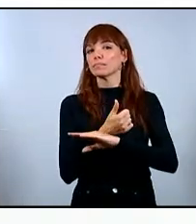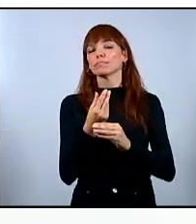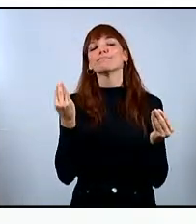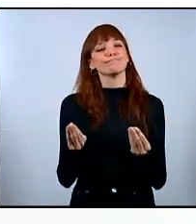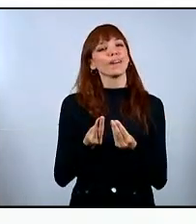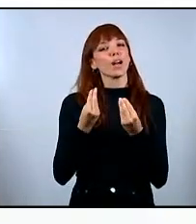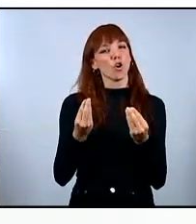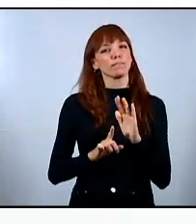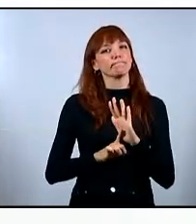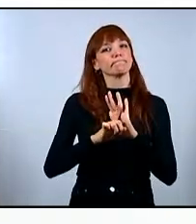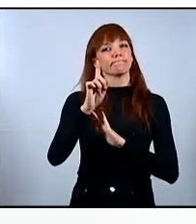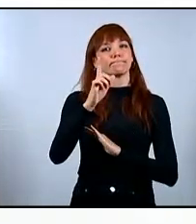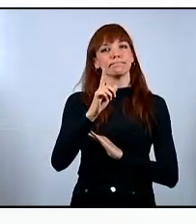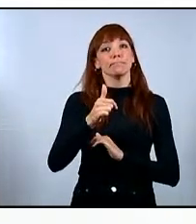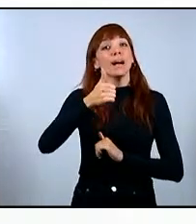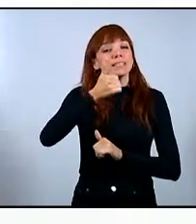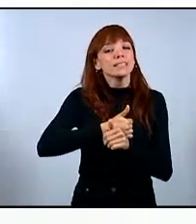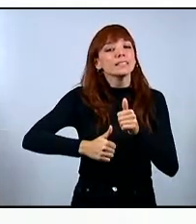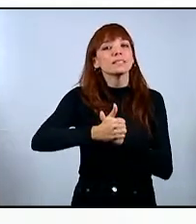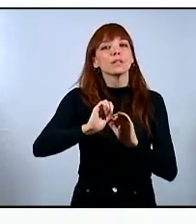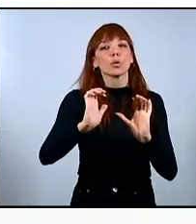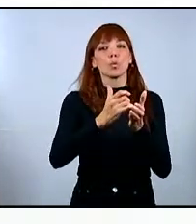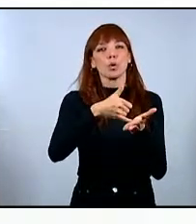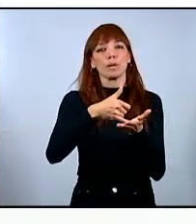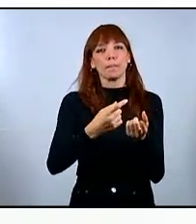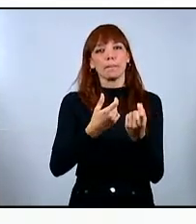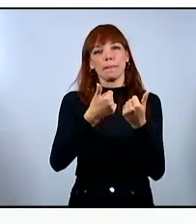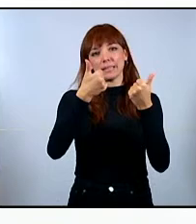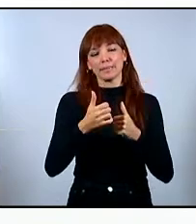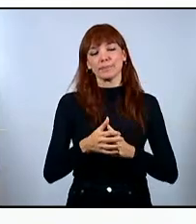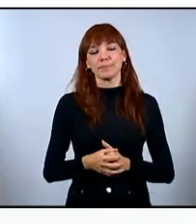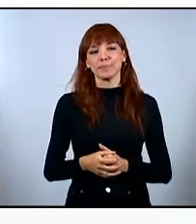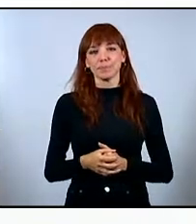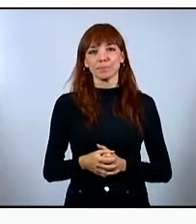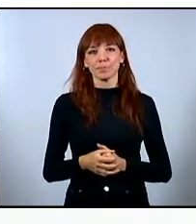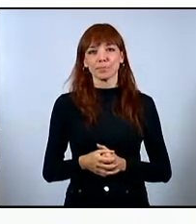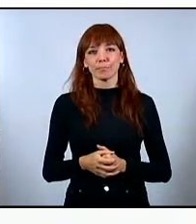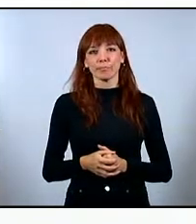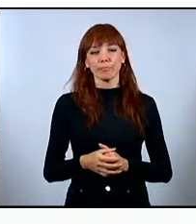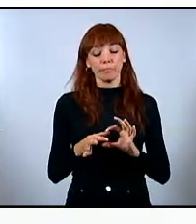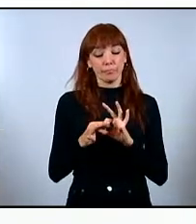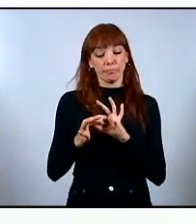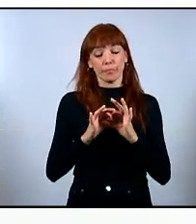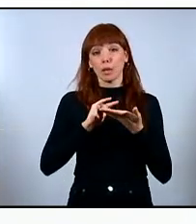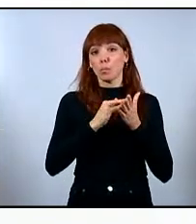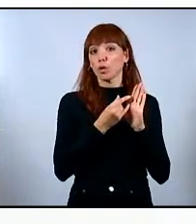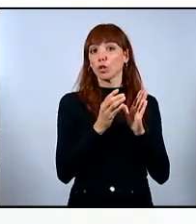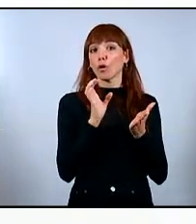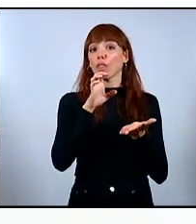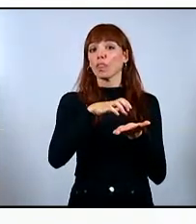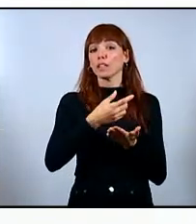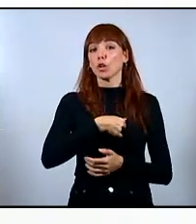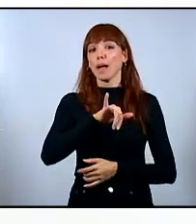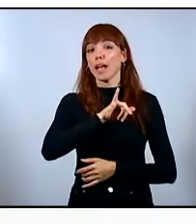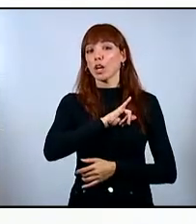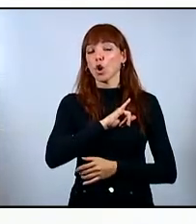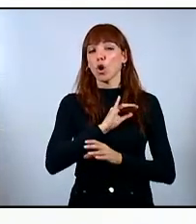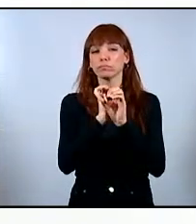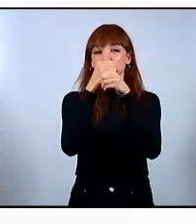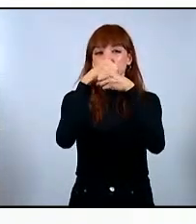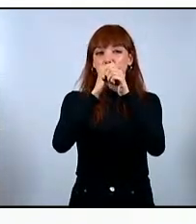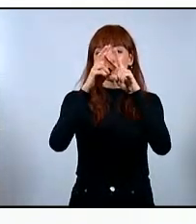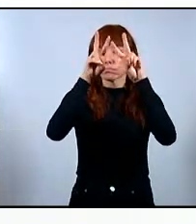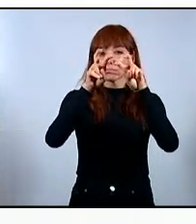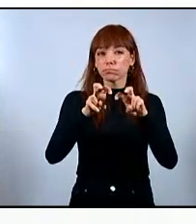de aquellos que más lo necesitan. En relación con el proyecto del Centro Ibérico de Investigación en